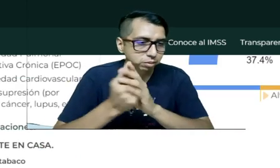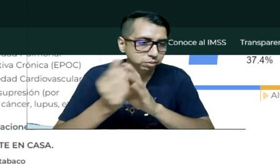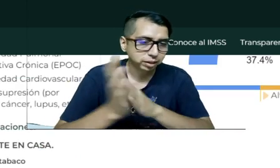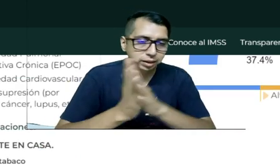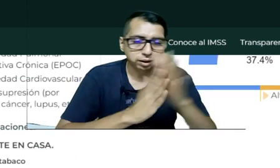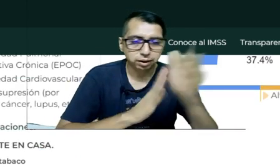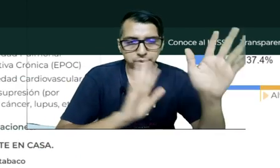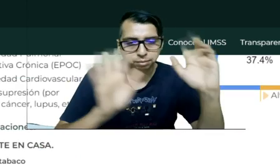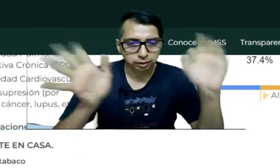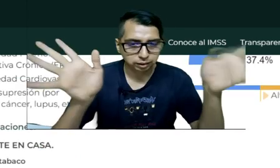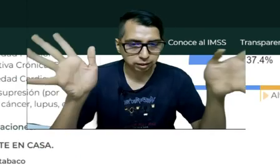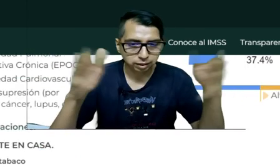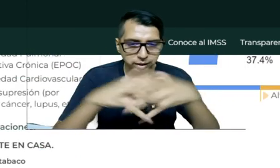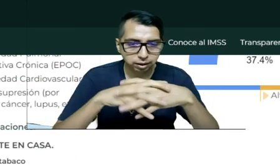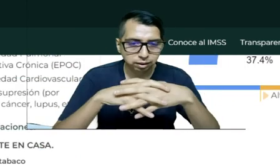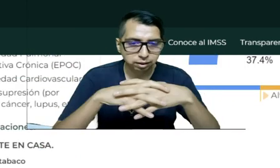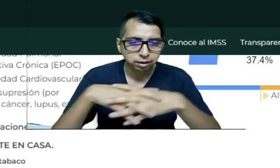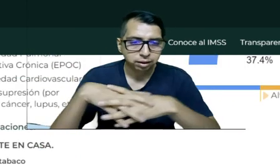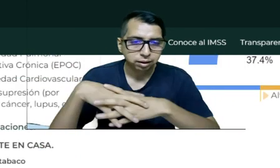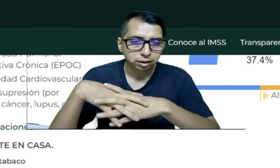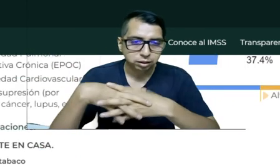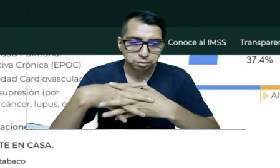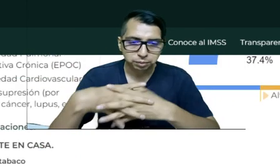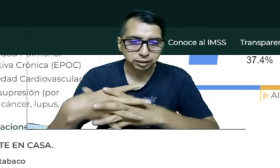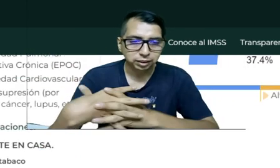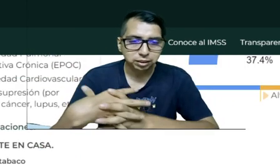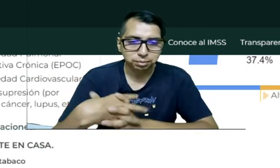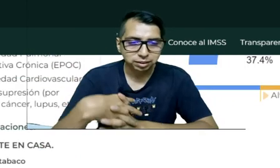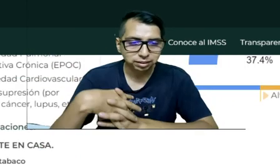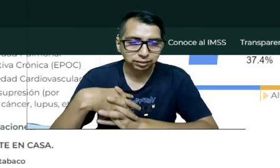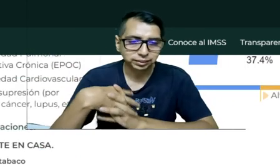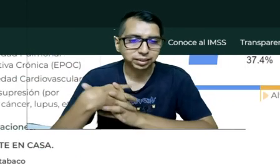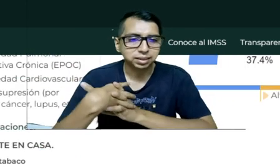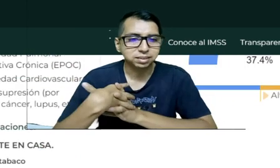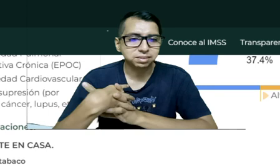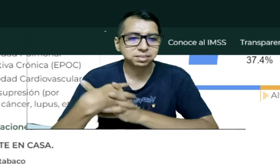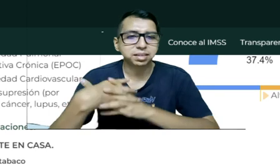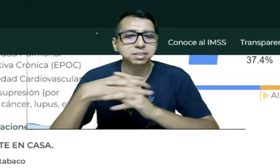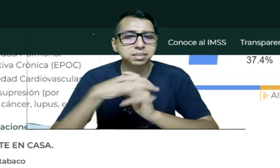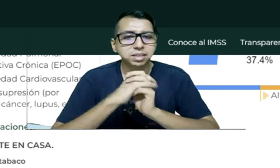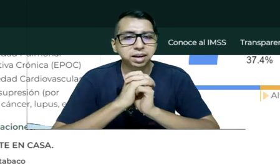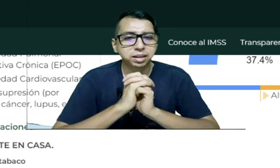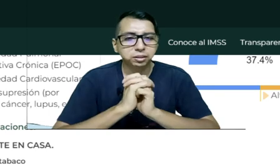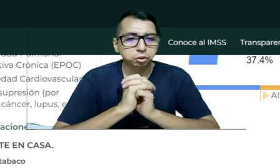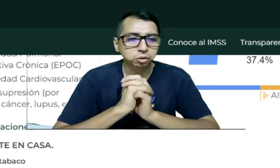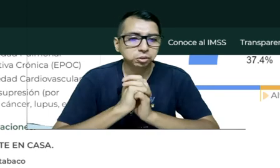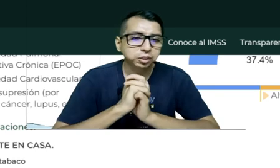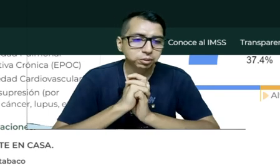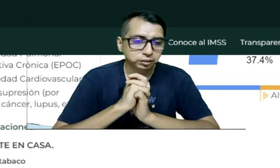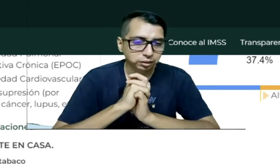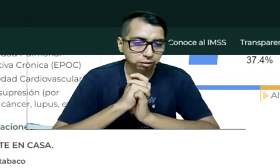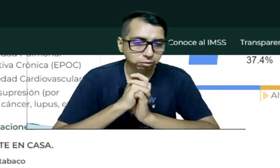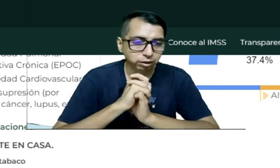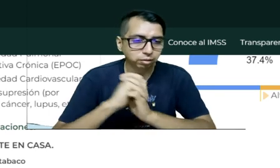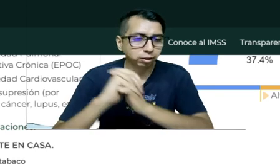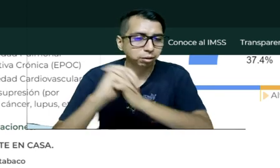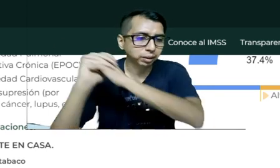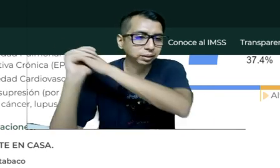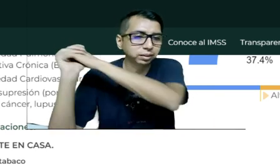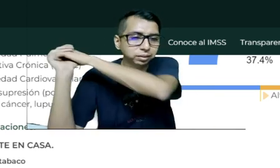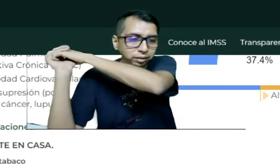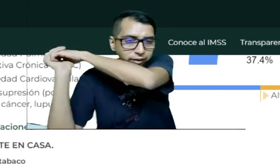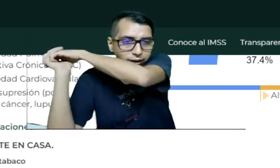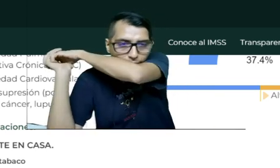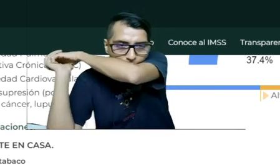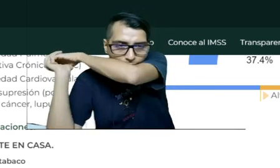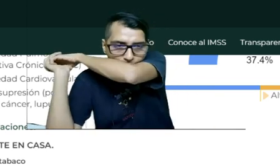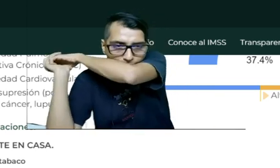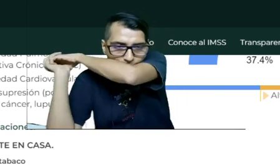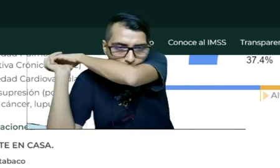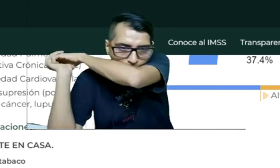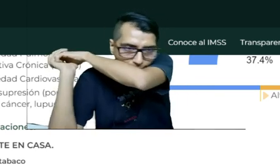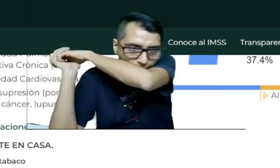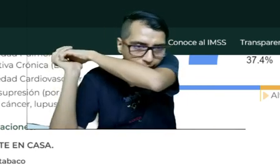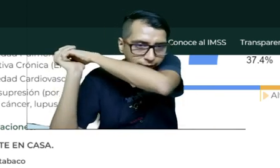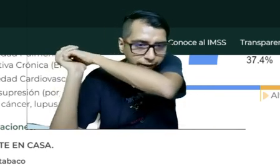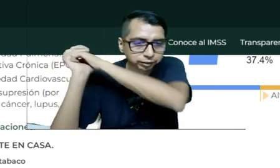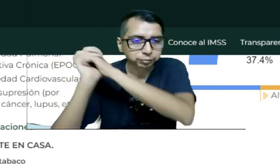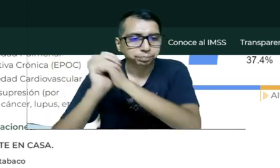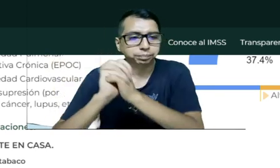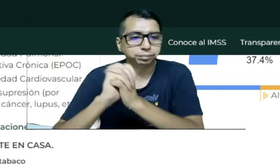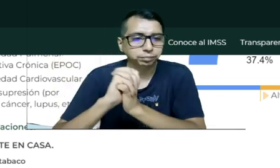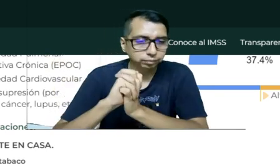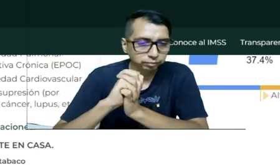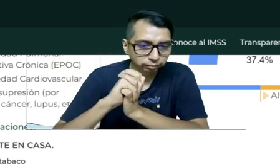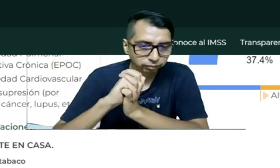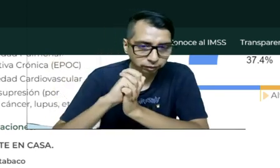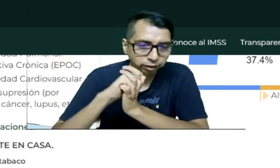usar gel anti bacterial respetar las medidas de sana distancia 12 o esta ruda con la parte interna efe